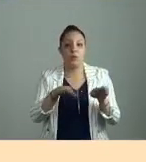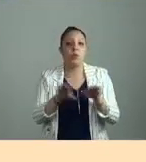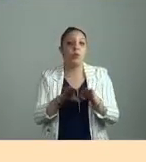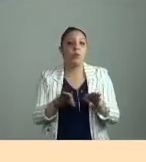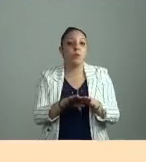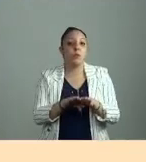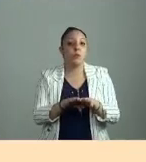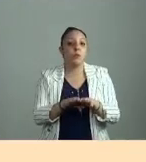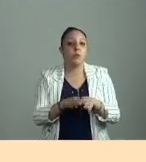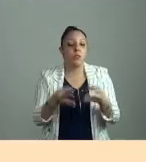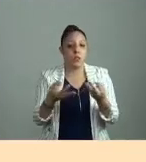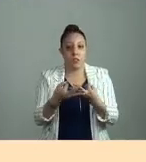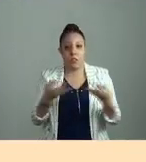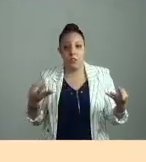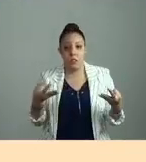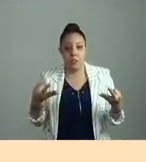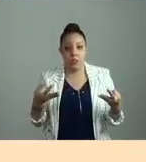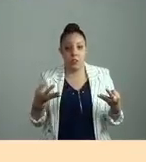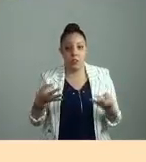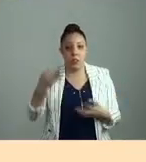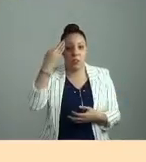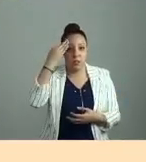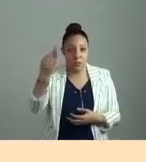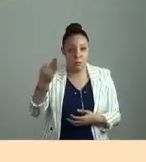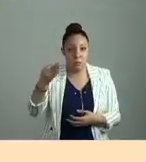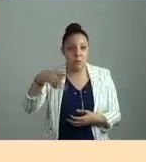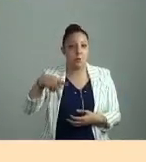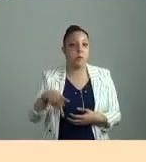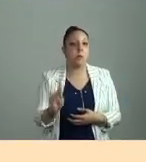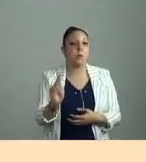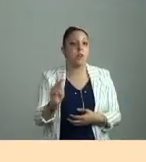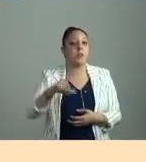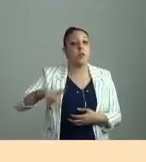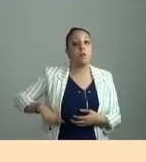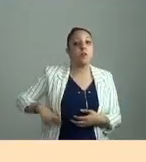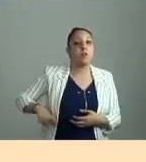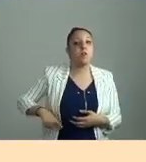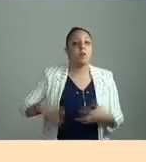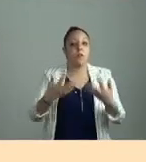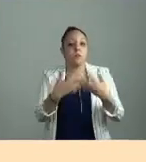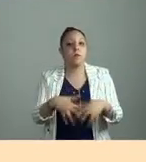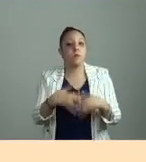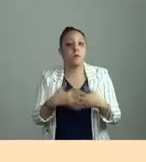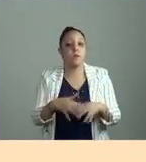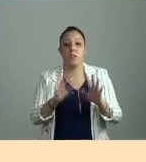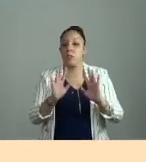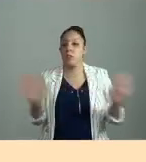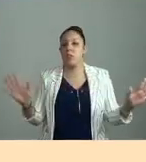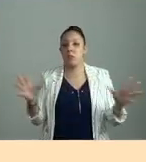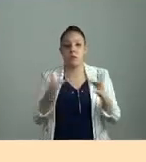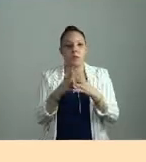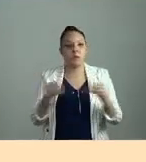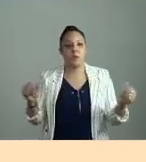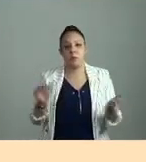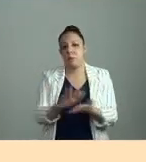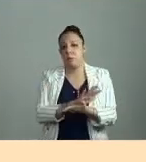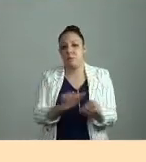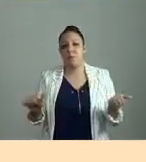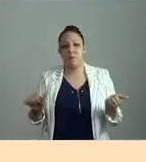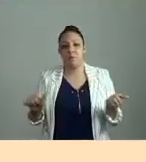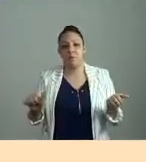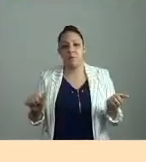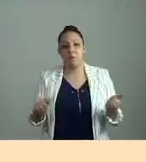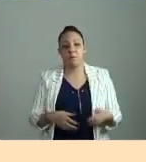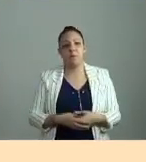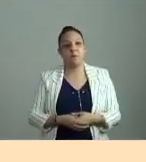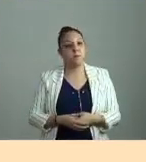que el capitalismo ha desarrollado en estos años entonces está una visión non